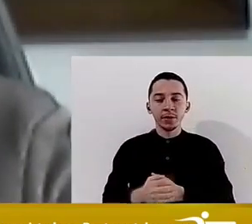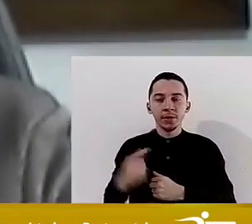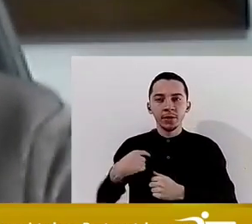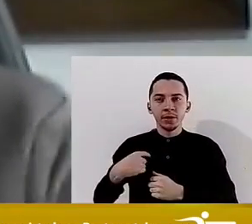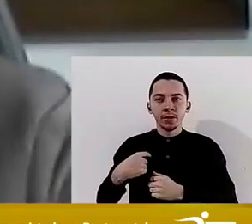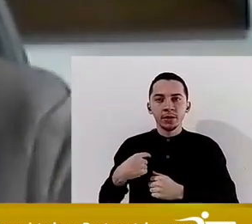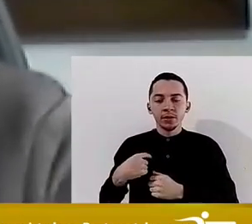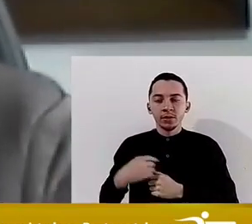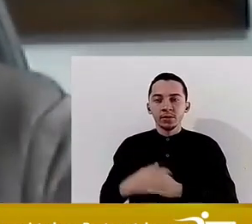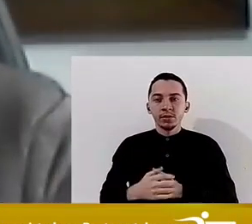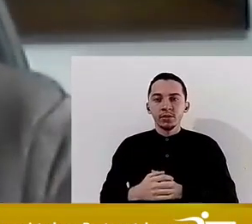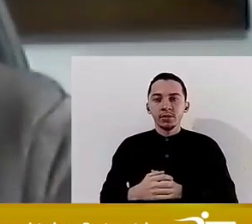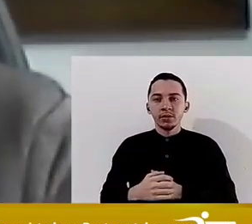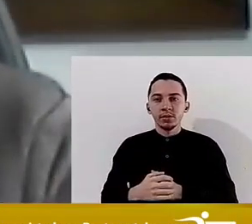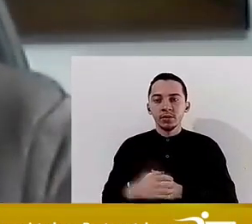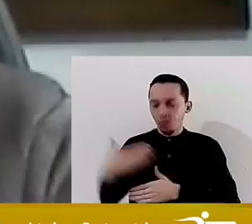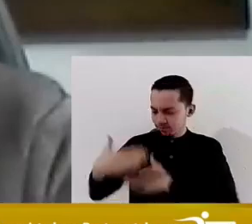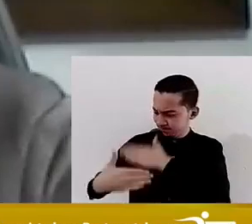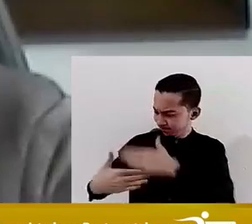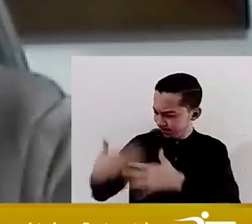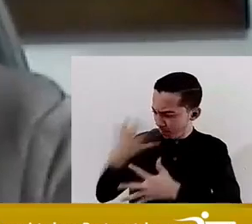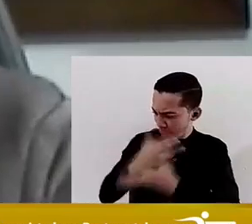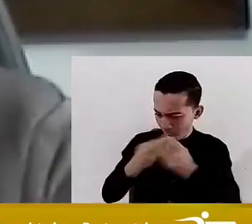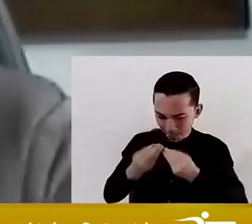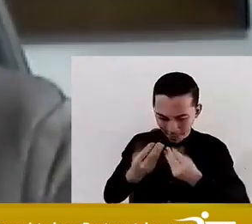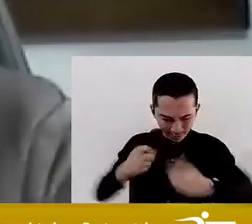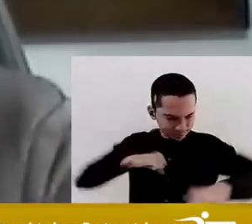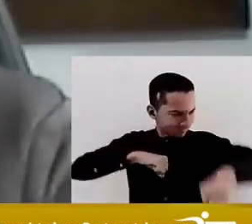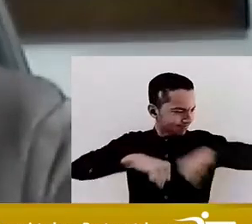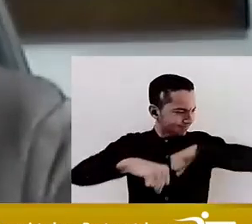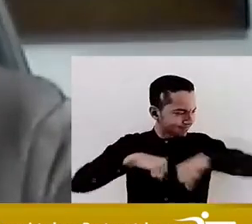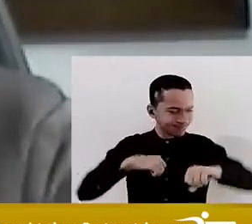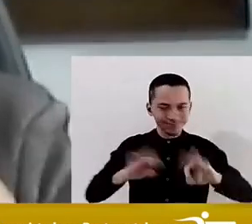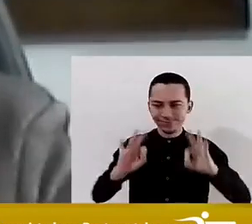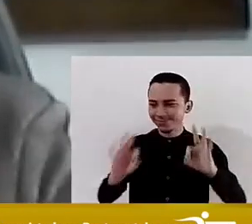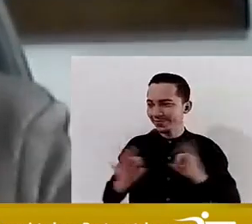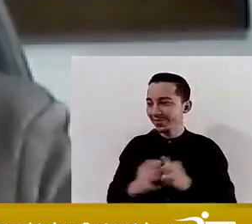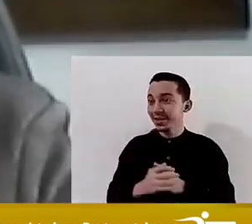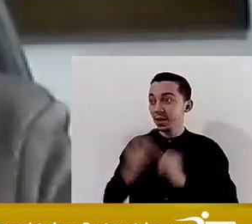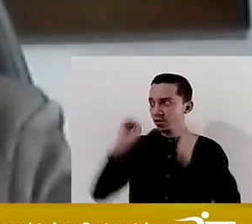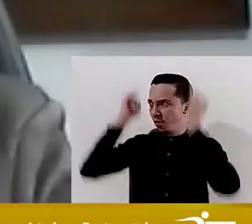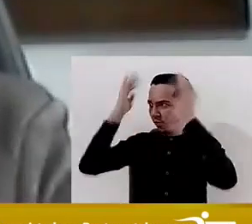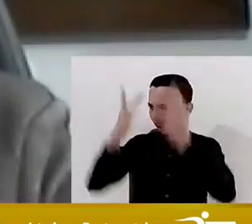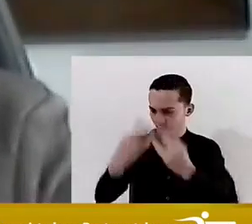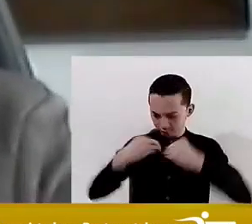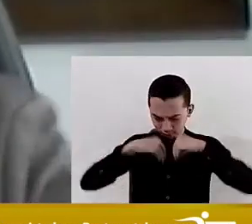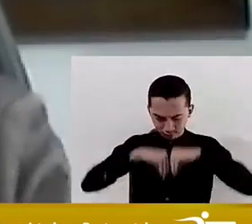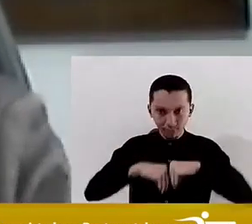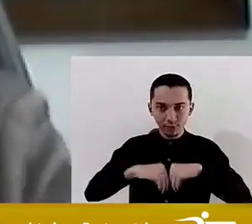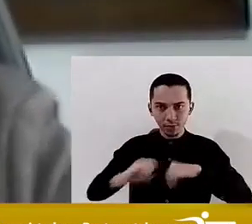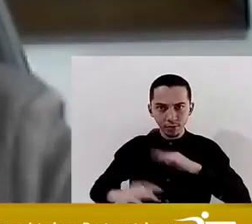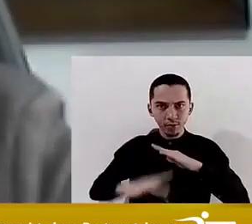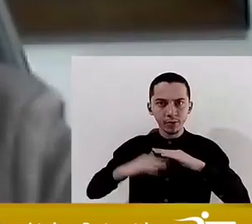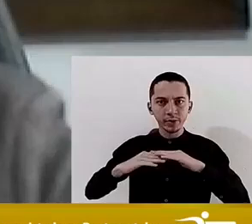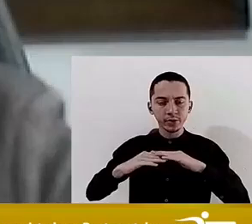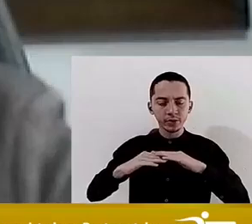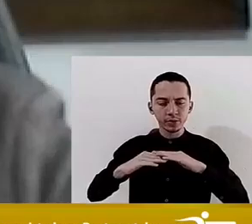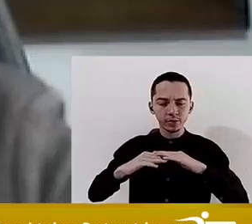a raíz de que había sido llena del Espíritu Santo, tuvo una reacción. La reacción